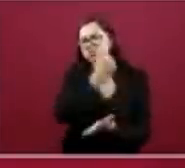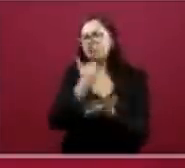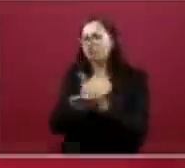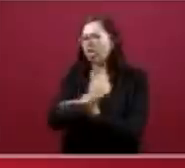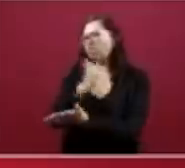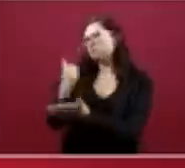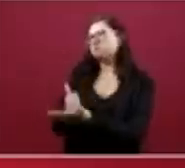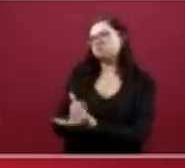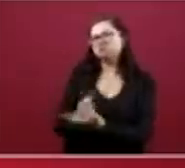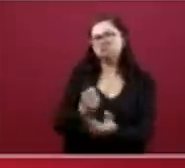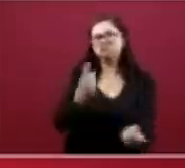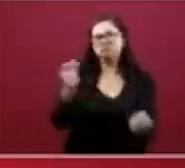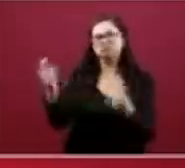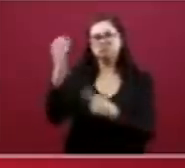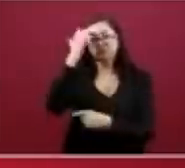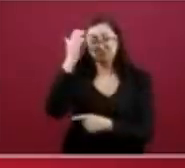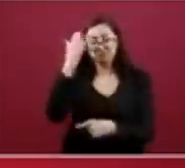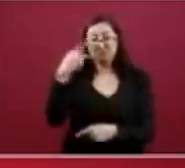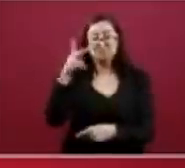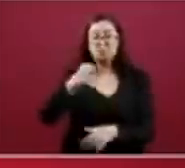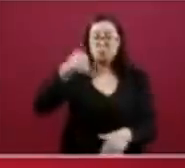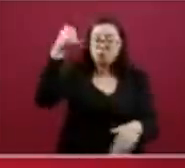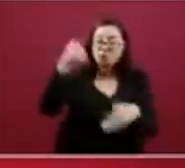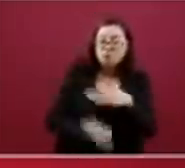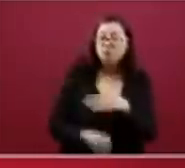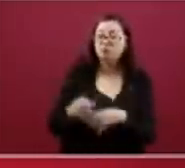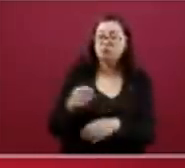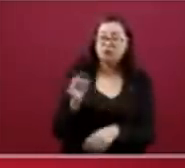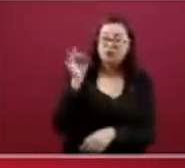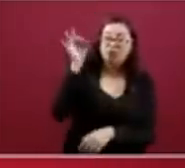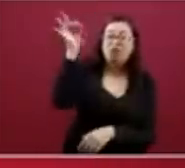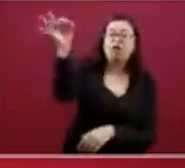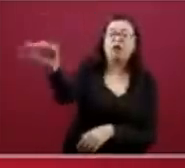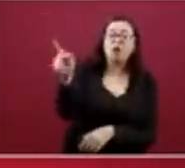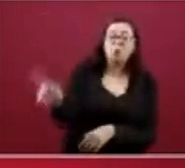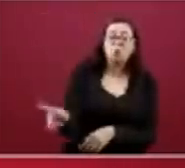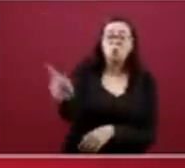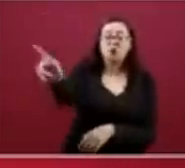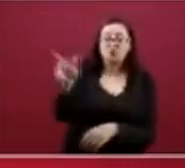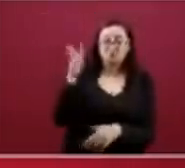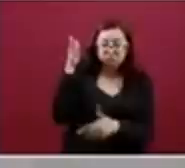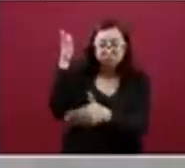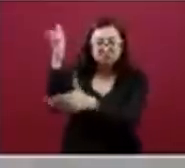nunca han recorrido los pueblos, ni les interesa,